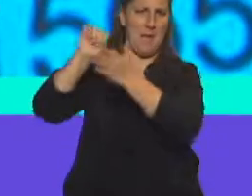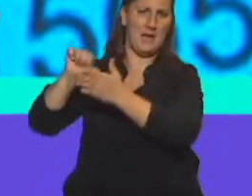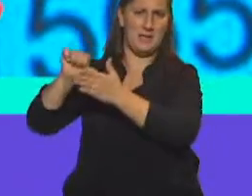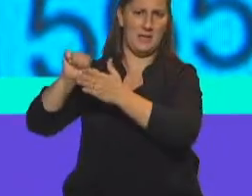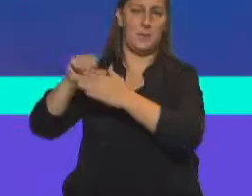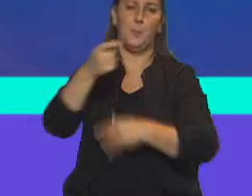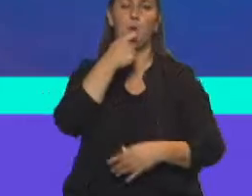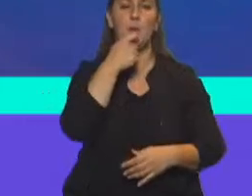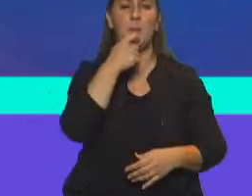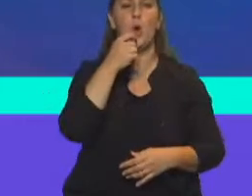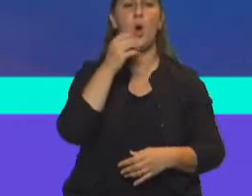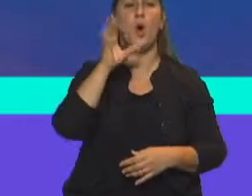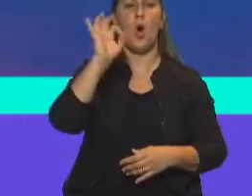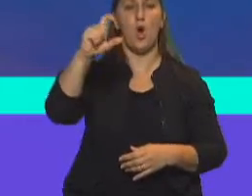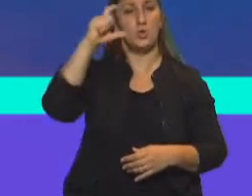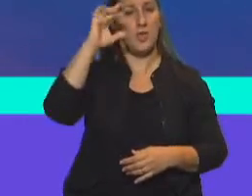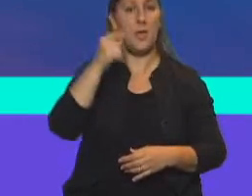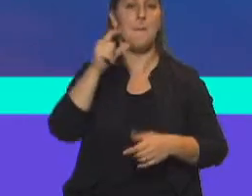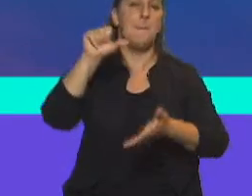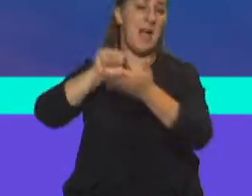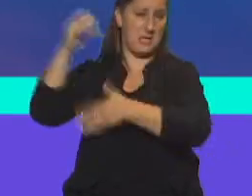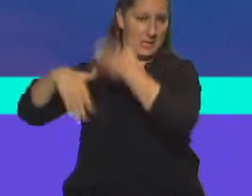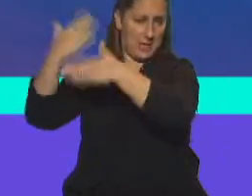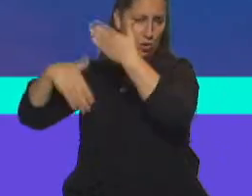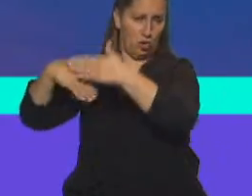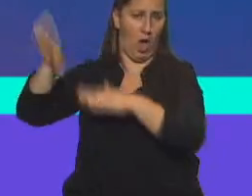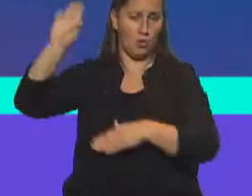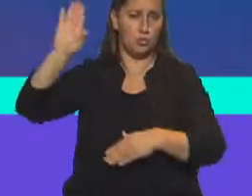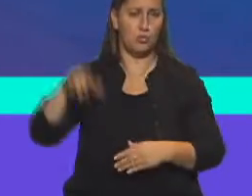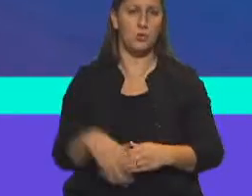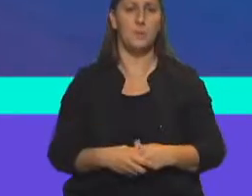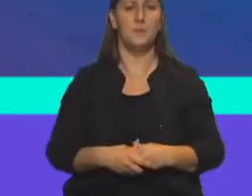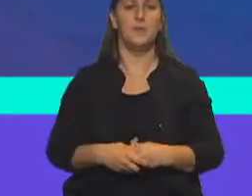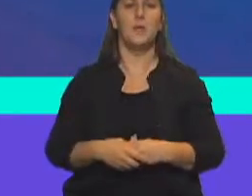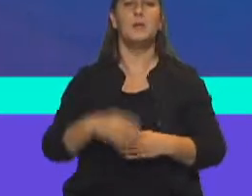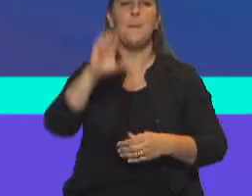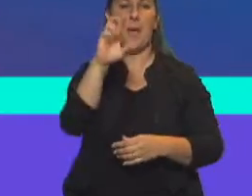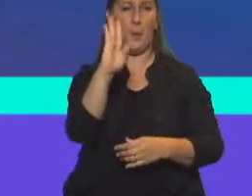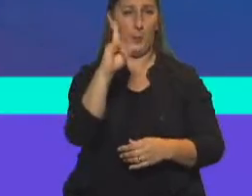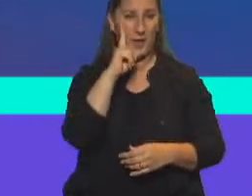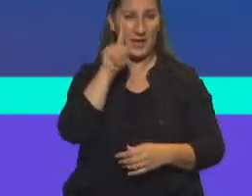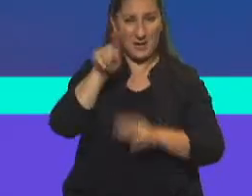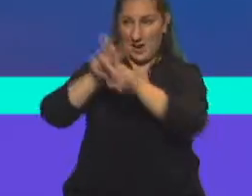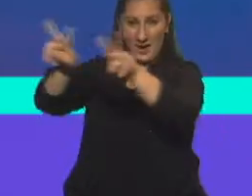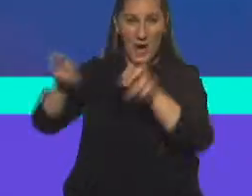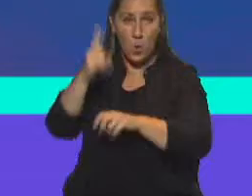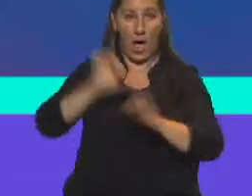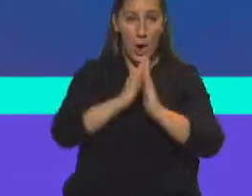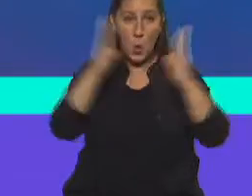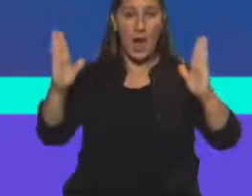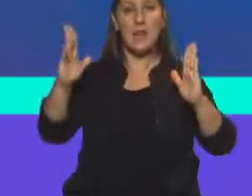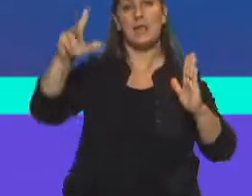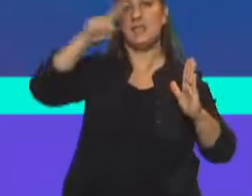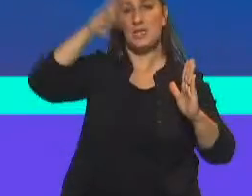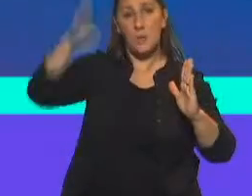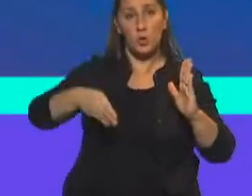países. Fíjense, la OCDE son los países más desarrollados. Sobre el Producto Bruto Interno, sobre lo que se recauda en un año, el